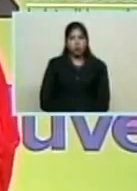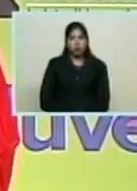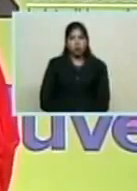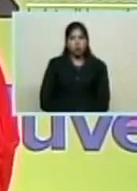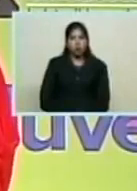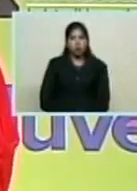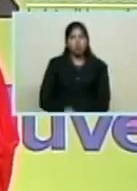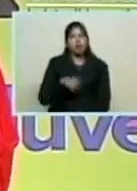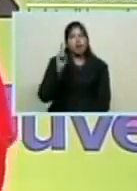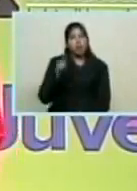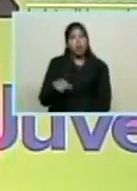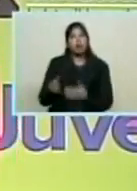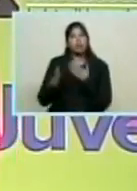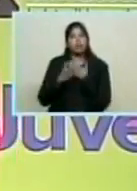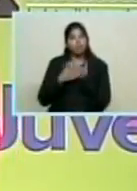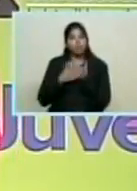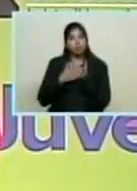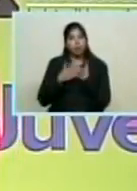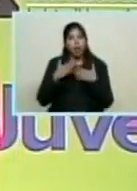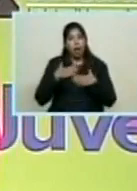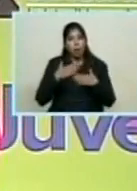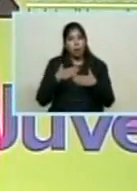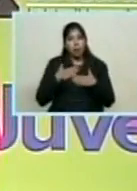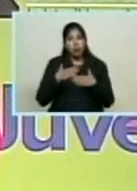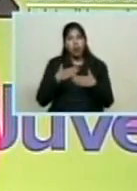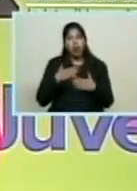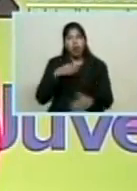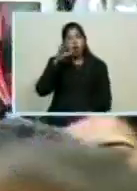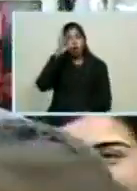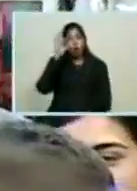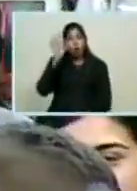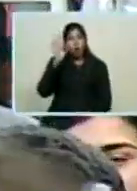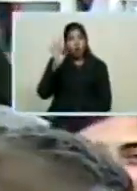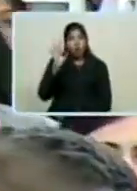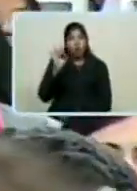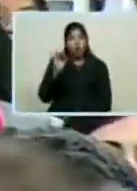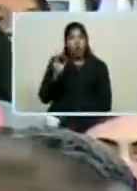me están solicitando recursos, oído,